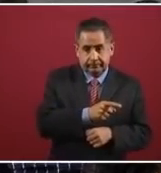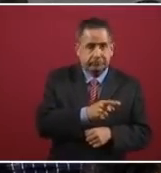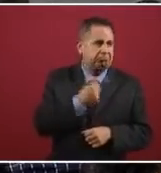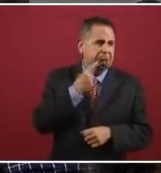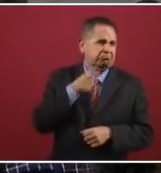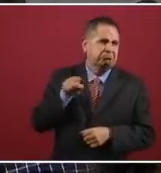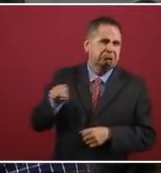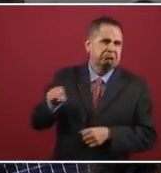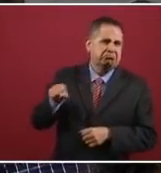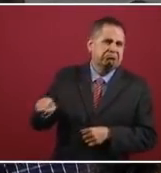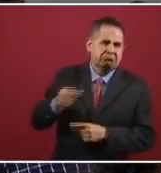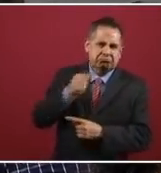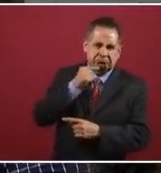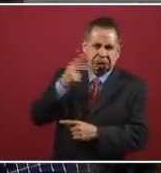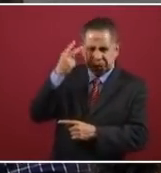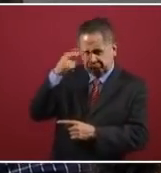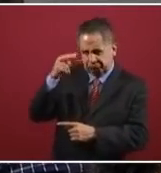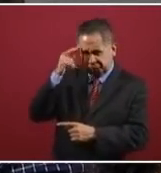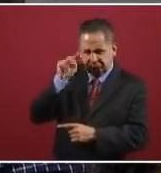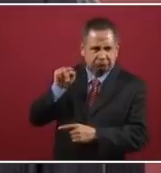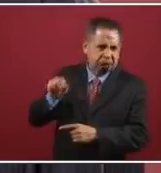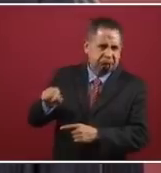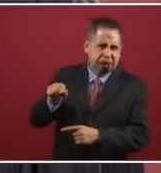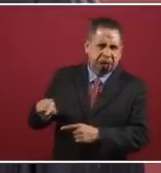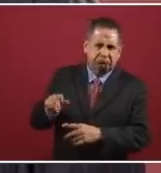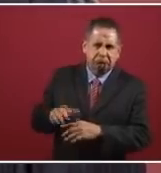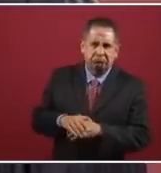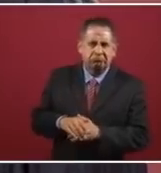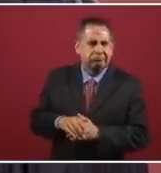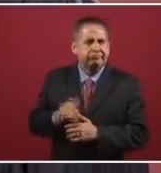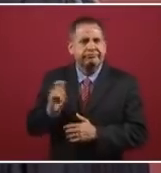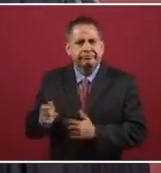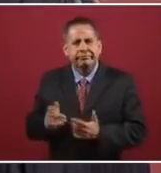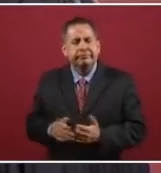acusaban a los niños mexicanos por lo que llamaban